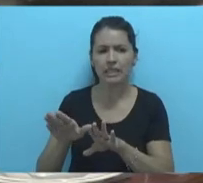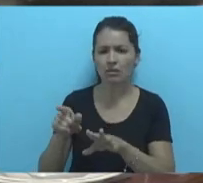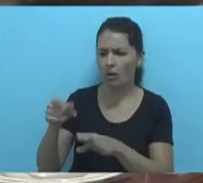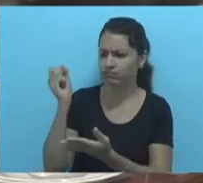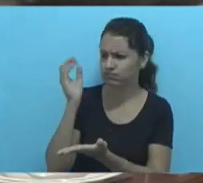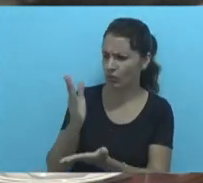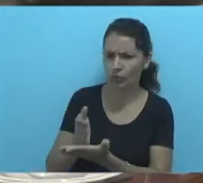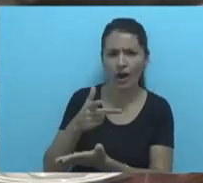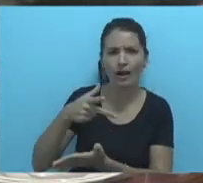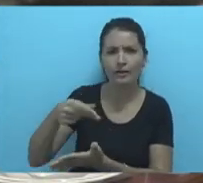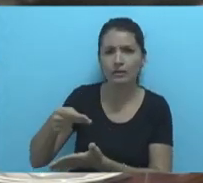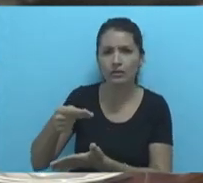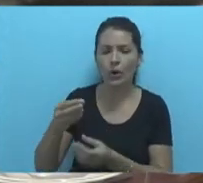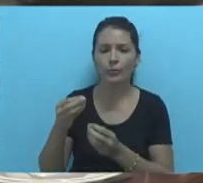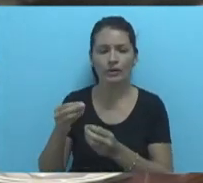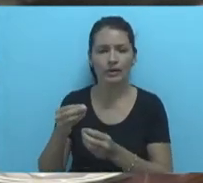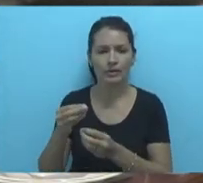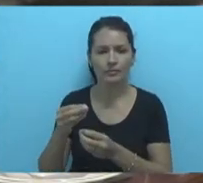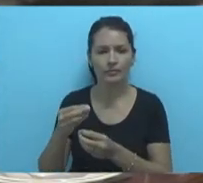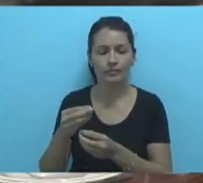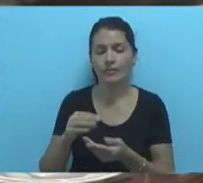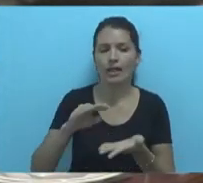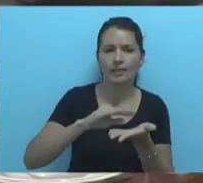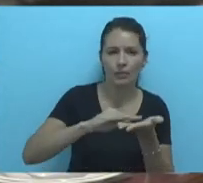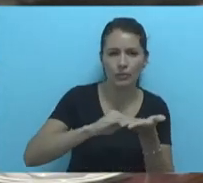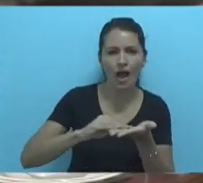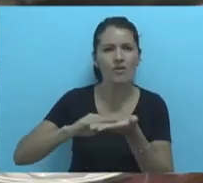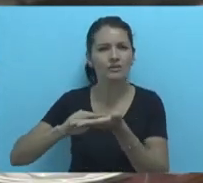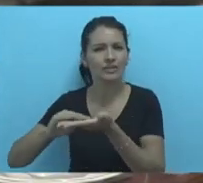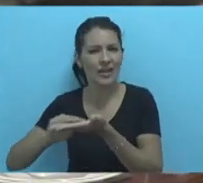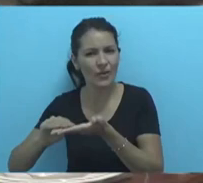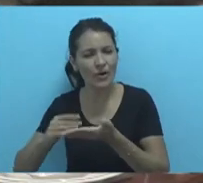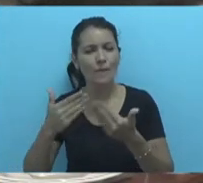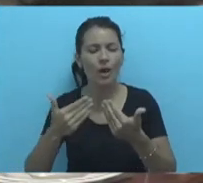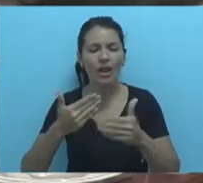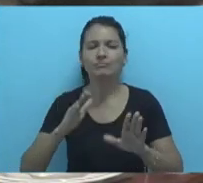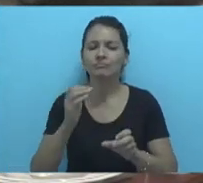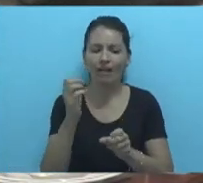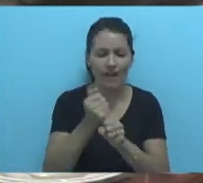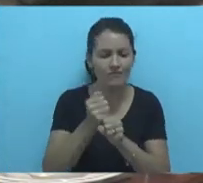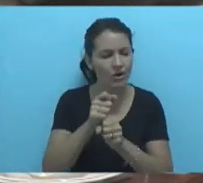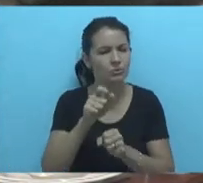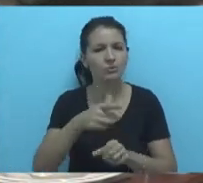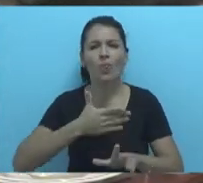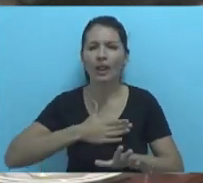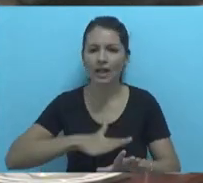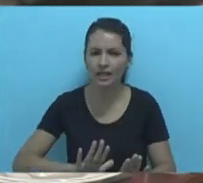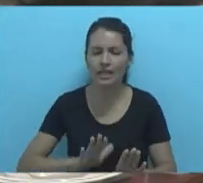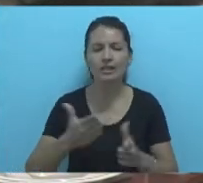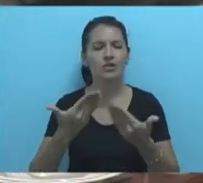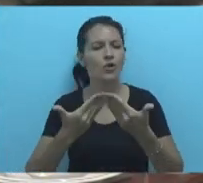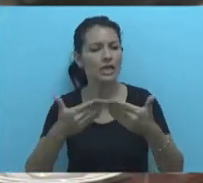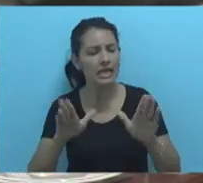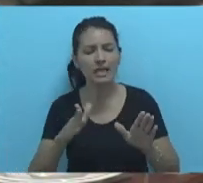que los legisladores y legisladoras puedan tener tranquilidad, puedan tener